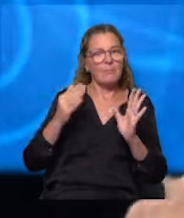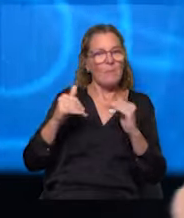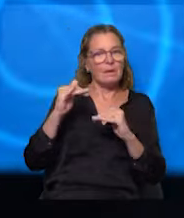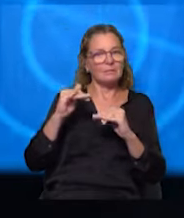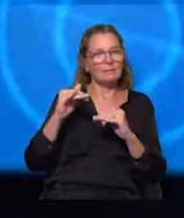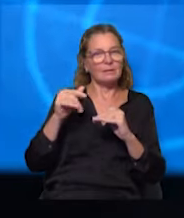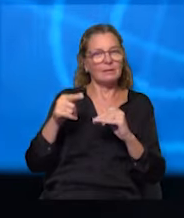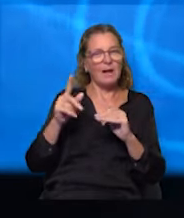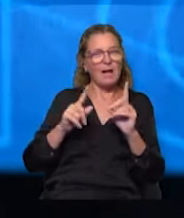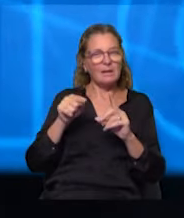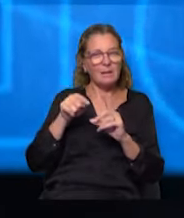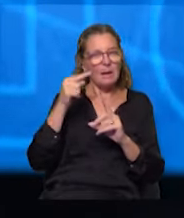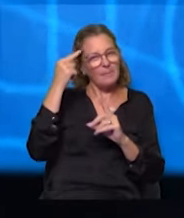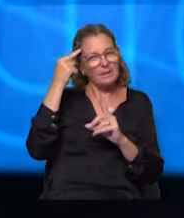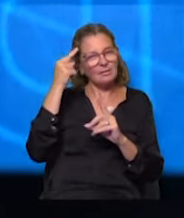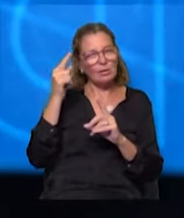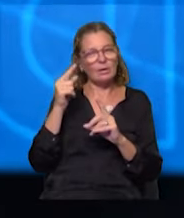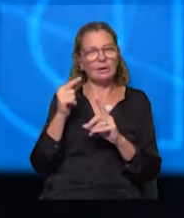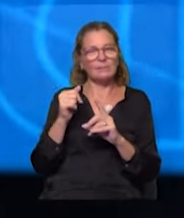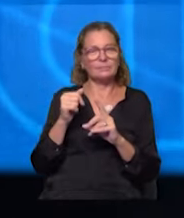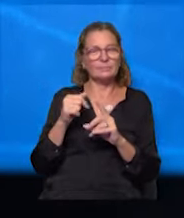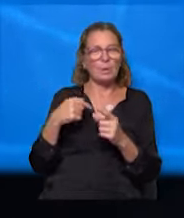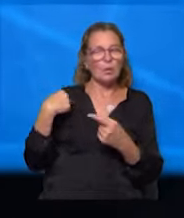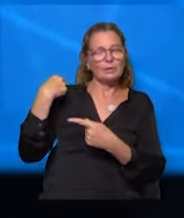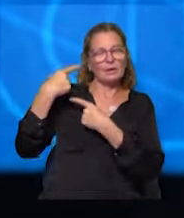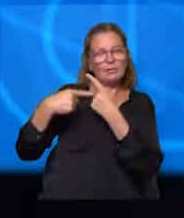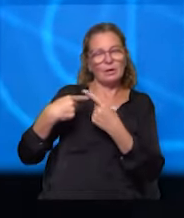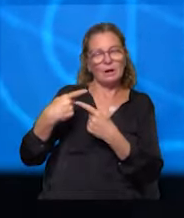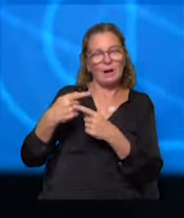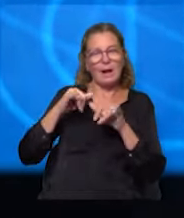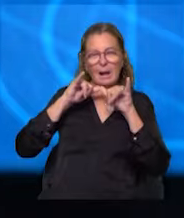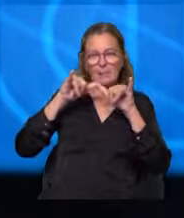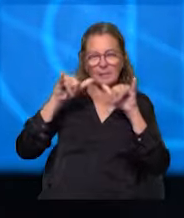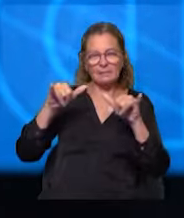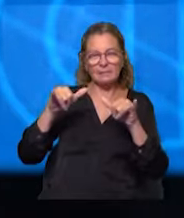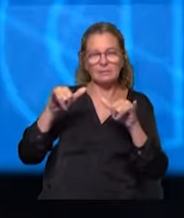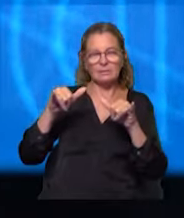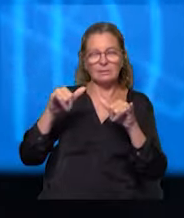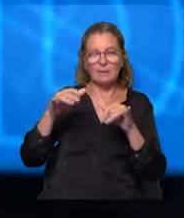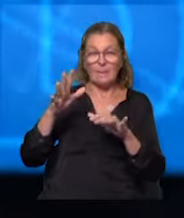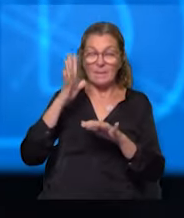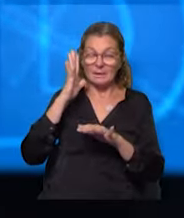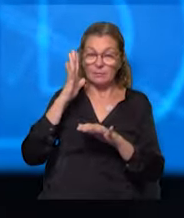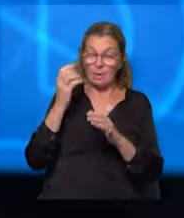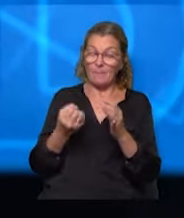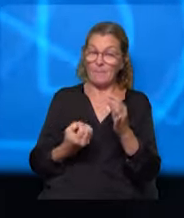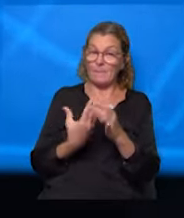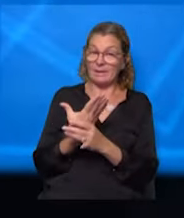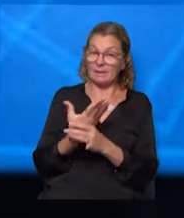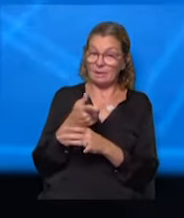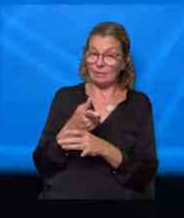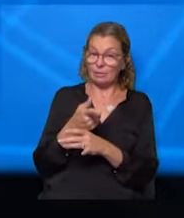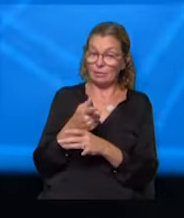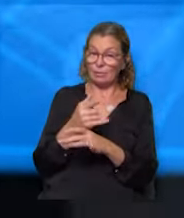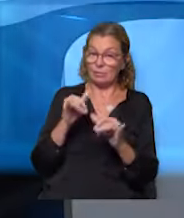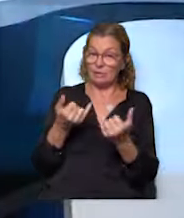este yo creo que ahí es bastante tradicional la campaña los riesgos de que aparezcan ya estas cosas